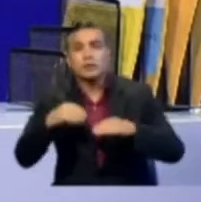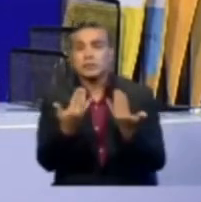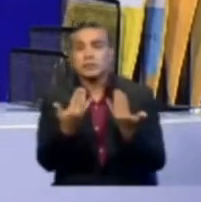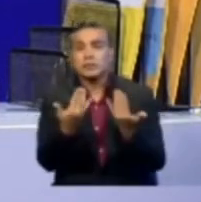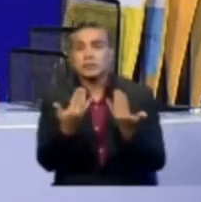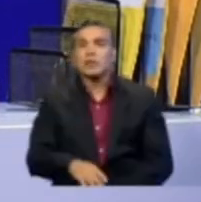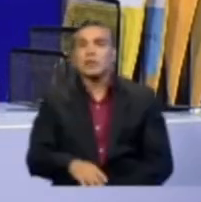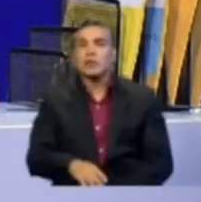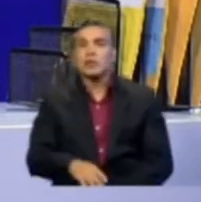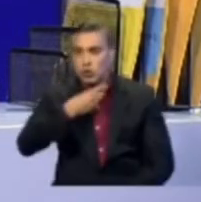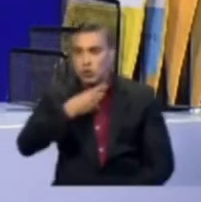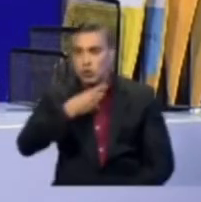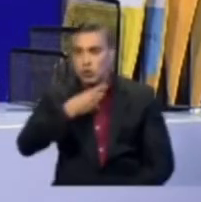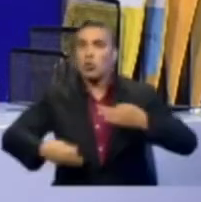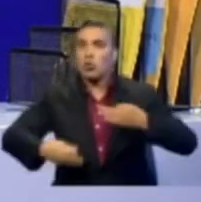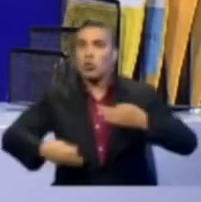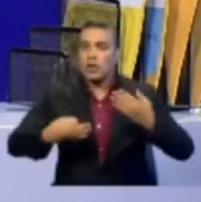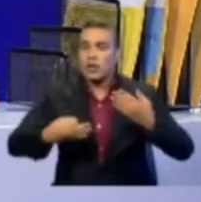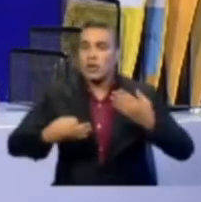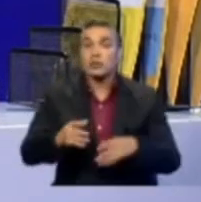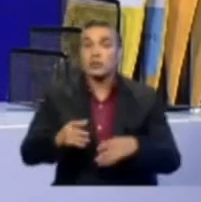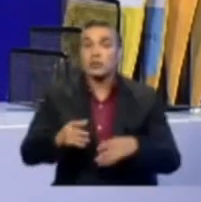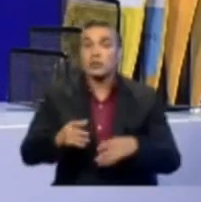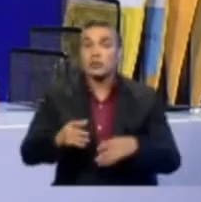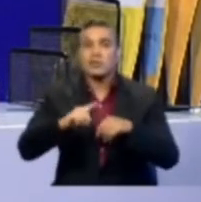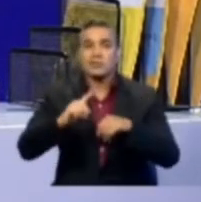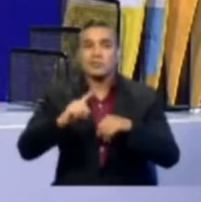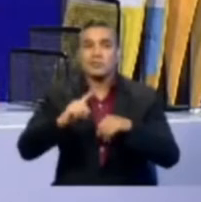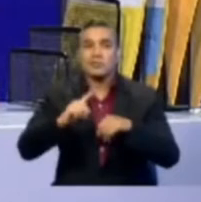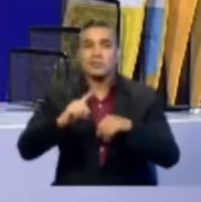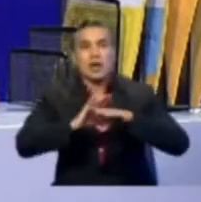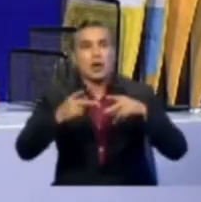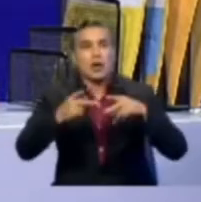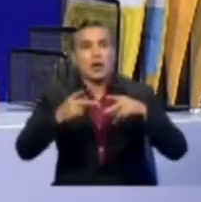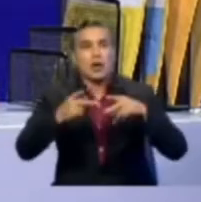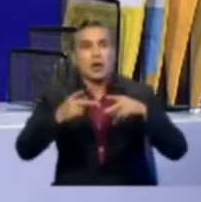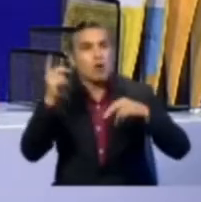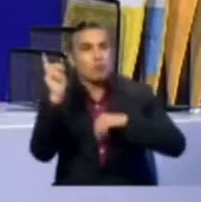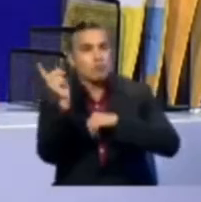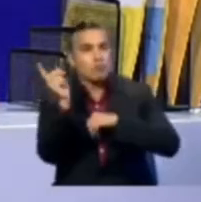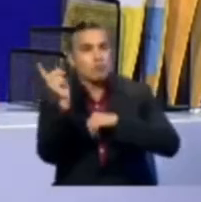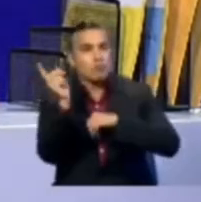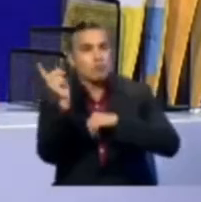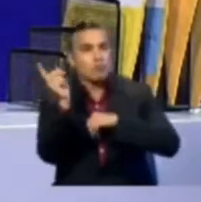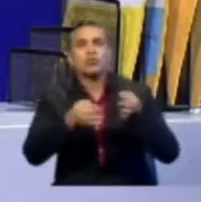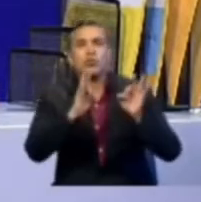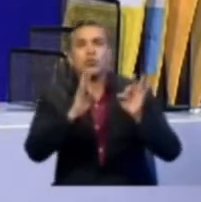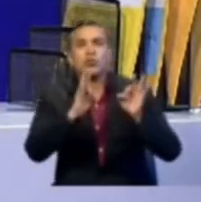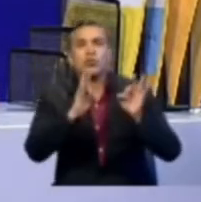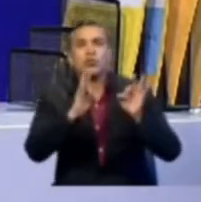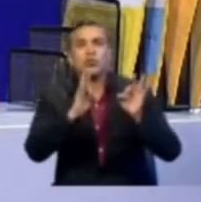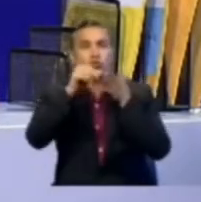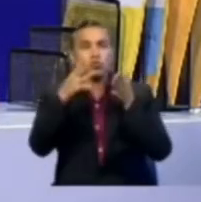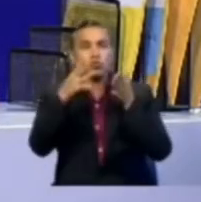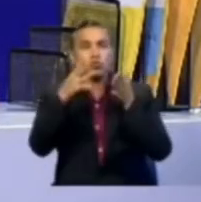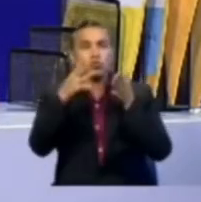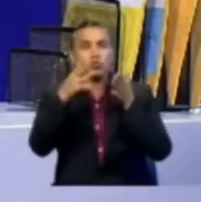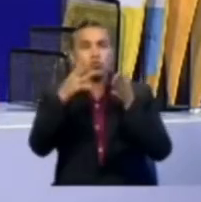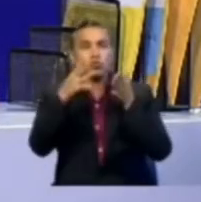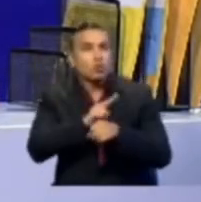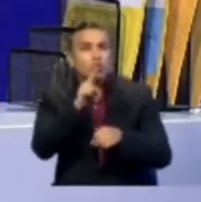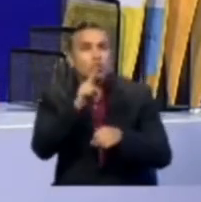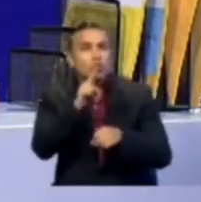a las decisiones judiciales, es decir, frente a las sentencias que ya se han dictado? ¿Cuáles mecanismos de participación ciudadana implementaría